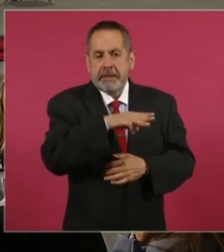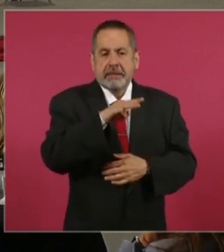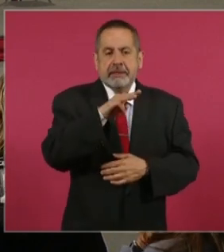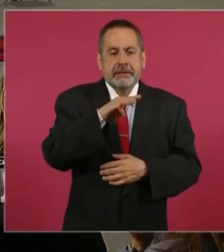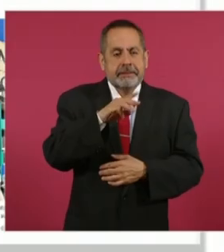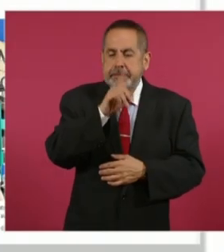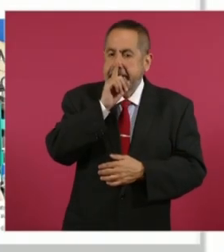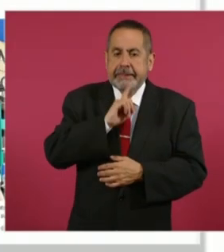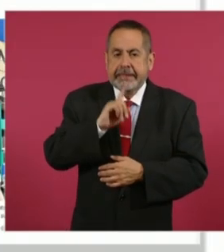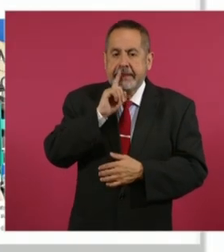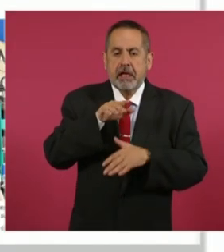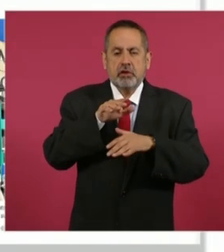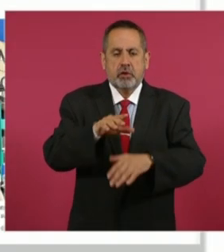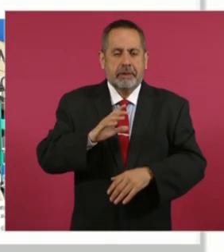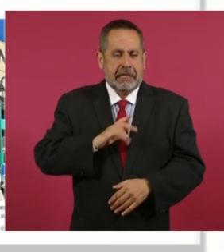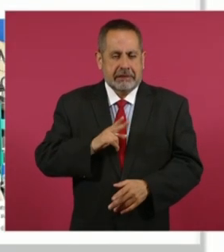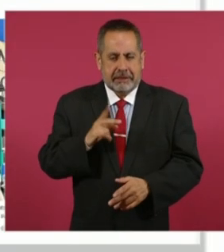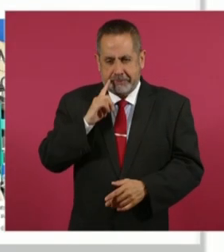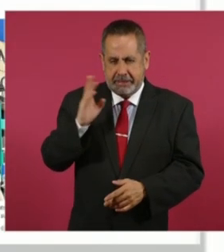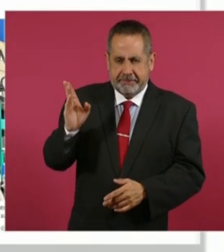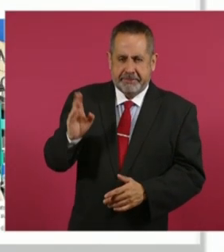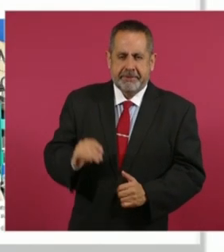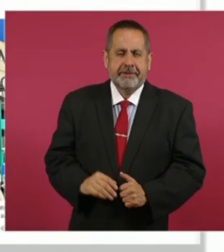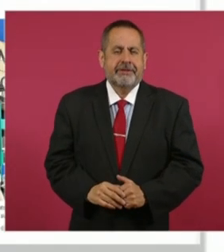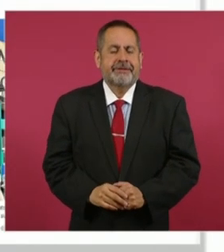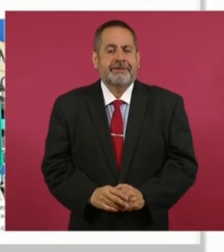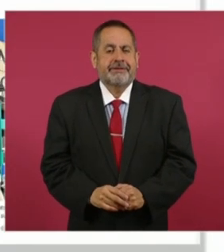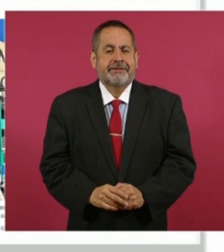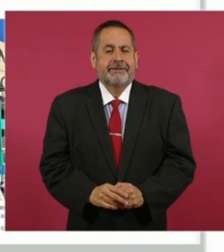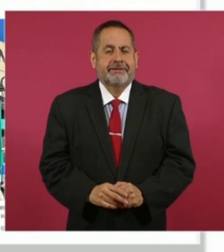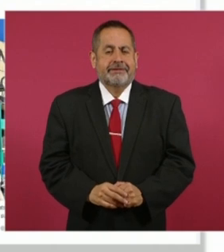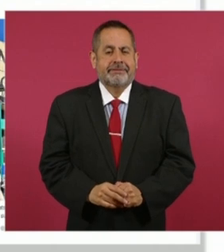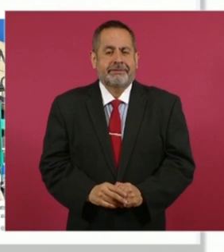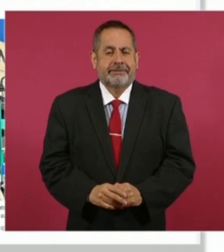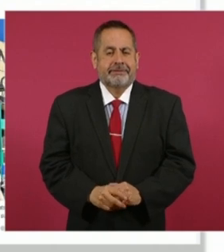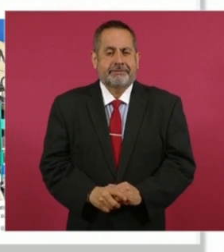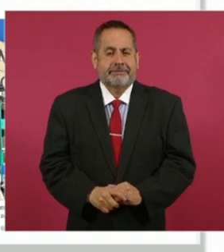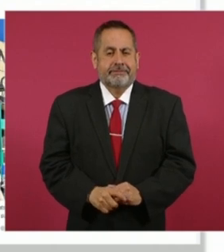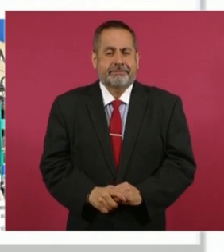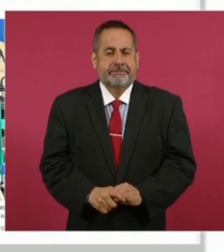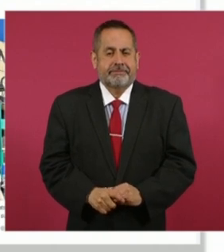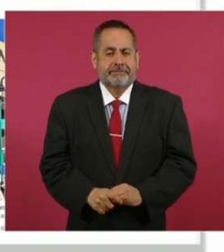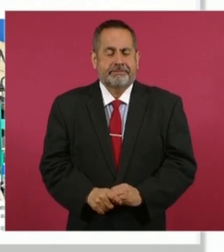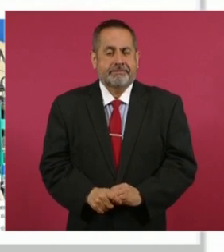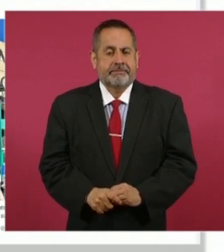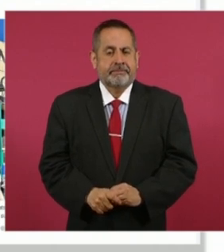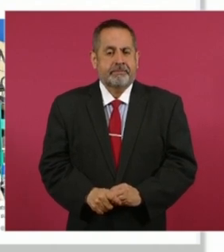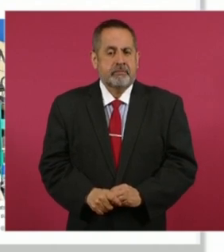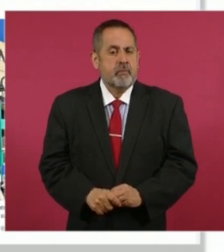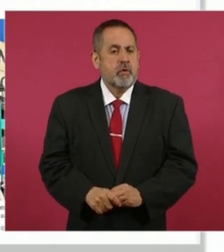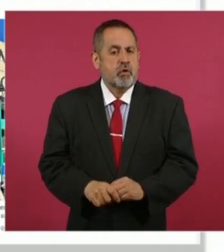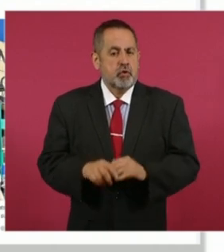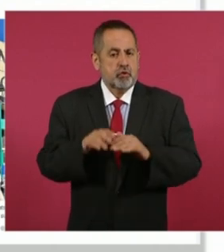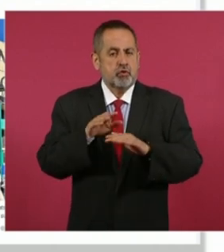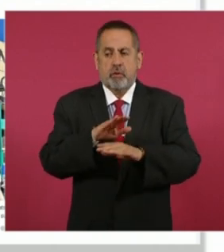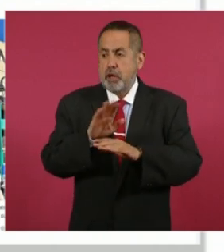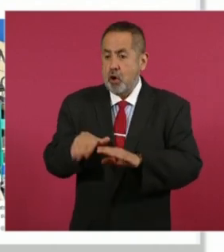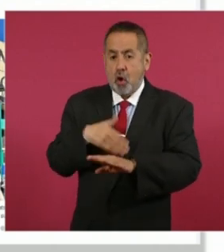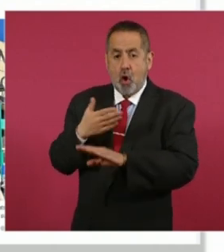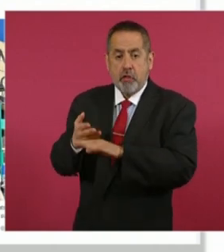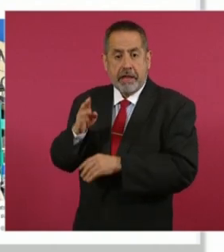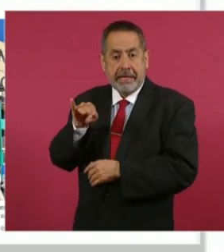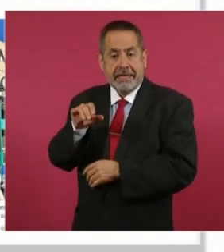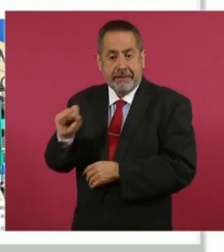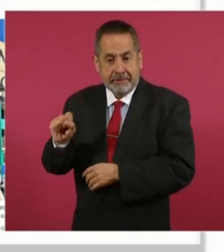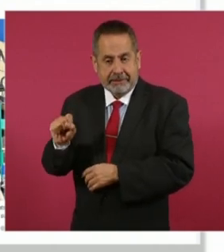oncológicos. Ahora les presentamos dos casos sobre mentiras en contra del Instituto Mexicano del Seguro Social.